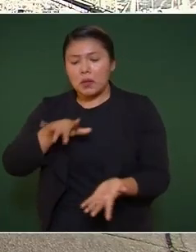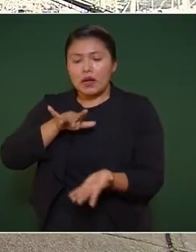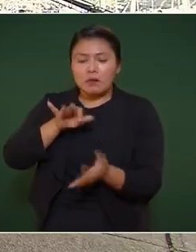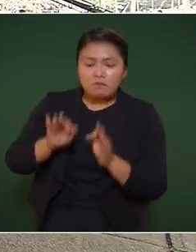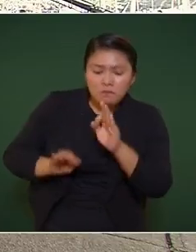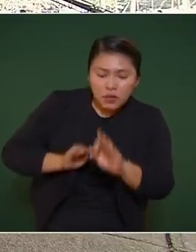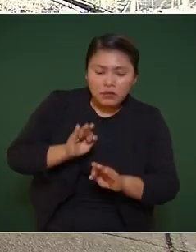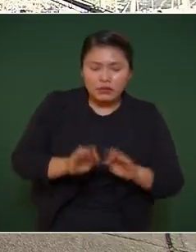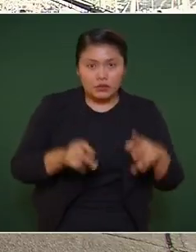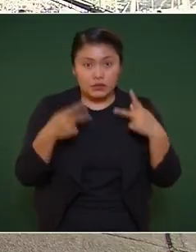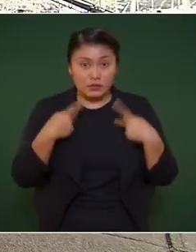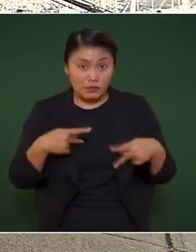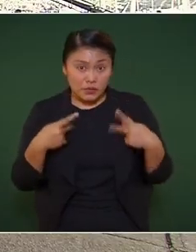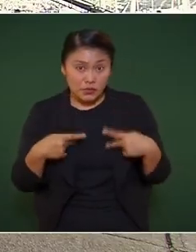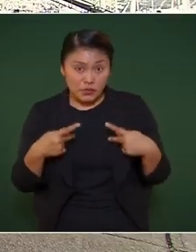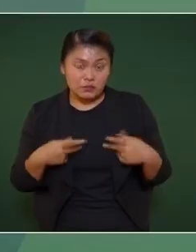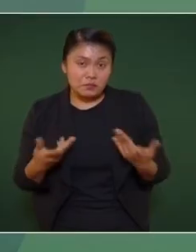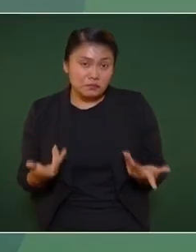mercado interno